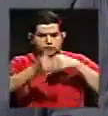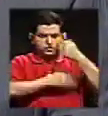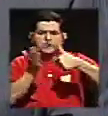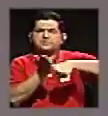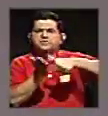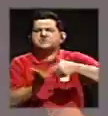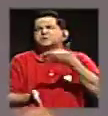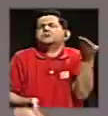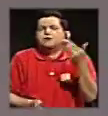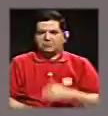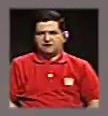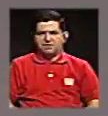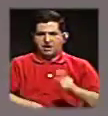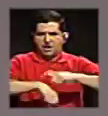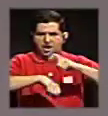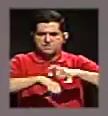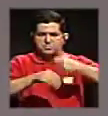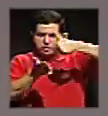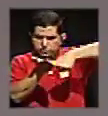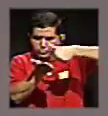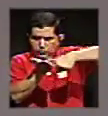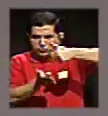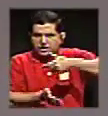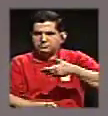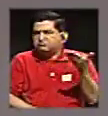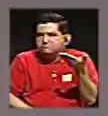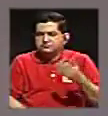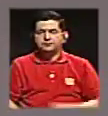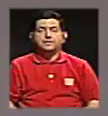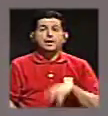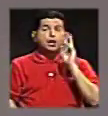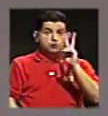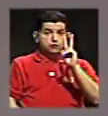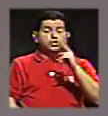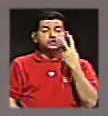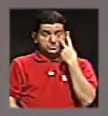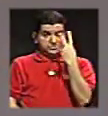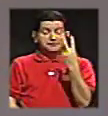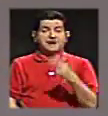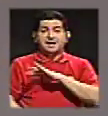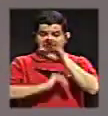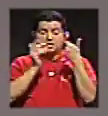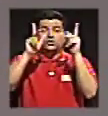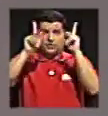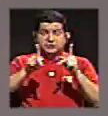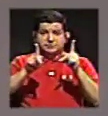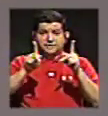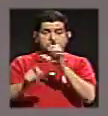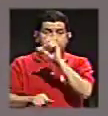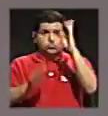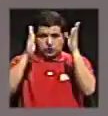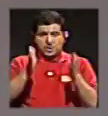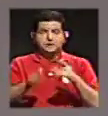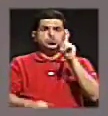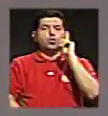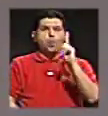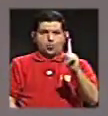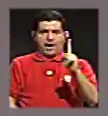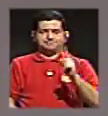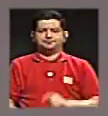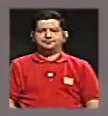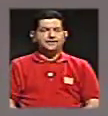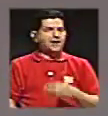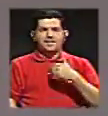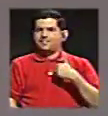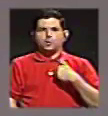electoral cuando vayamos a emitir el voto bueno eh Hay dos muy visibles que van a ver todos los costarricenses eh una es que no